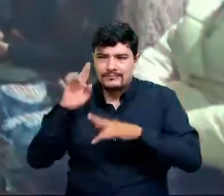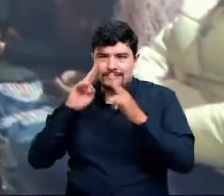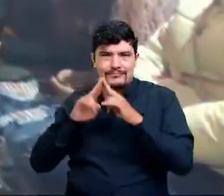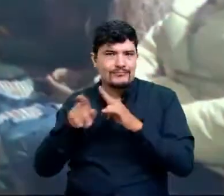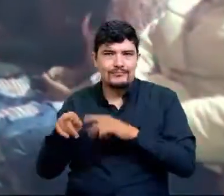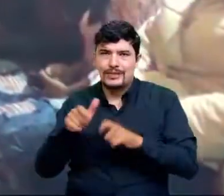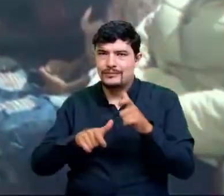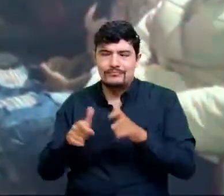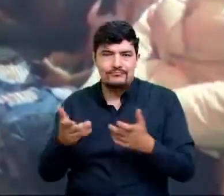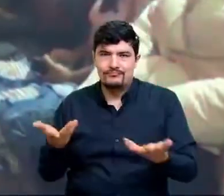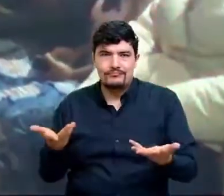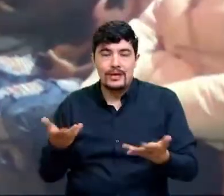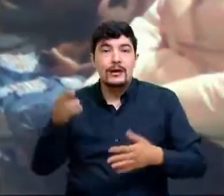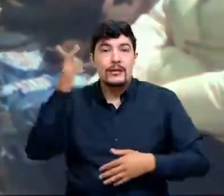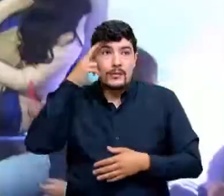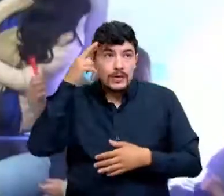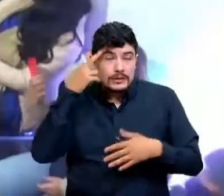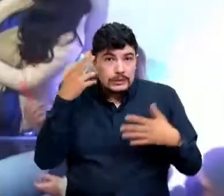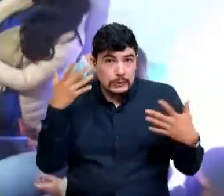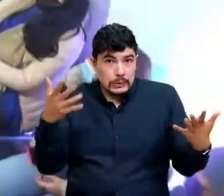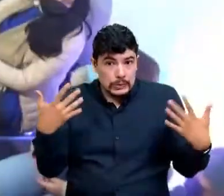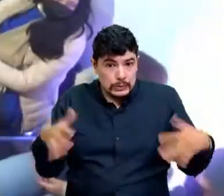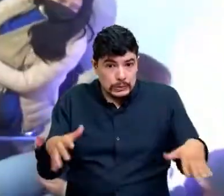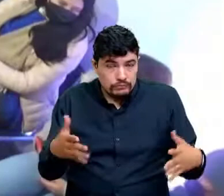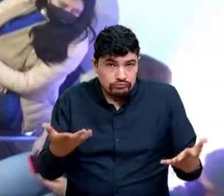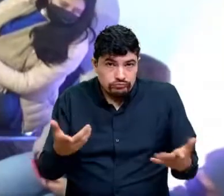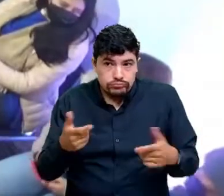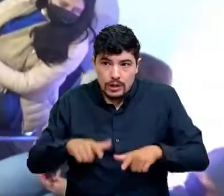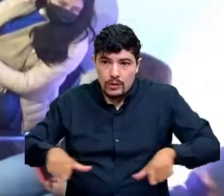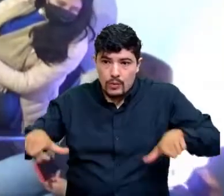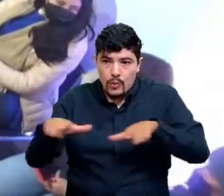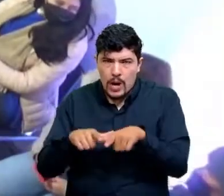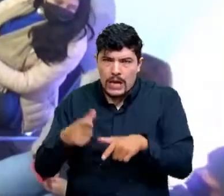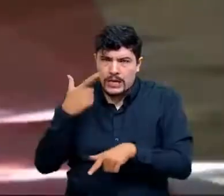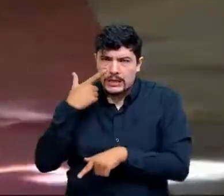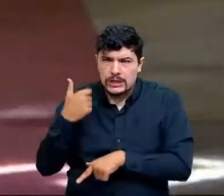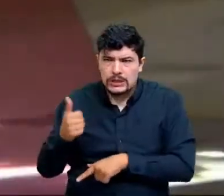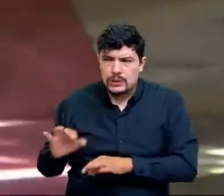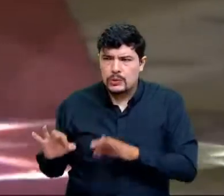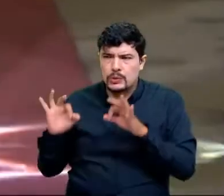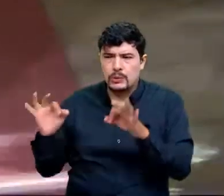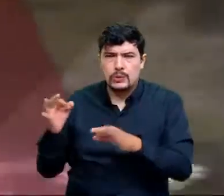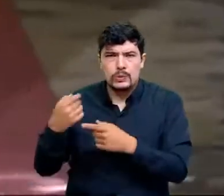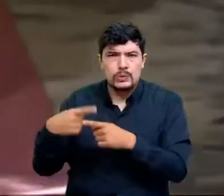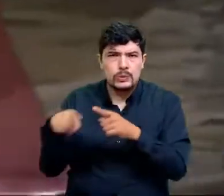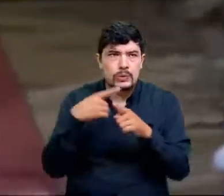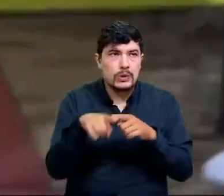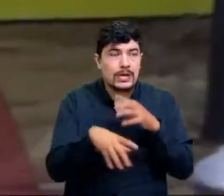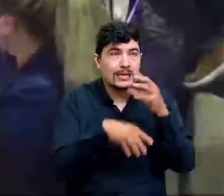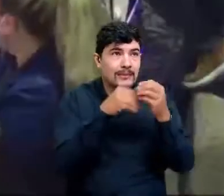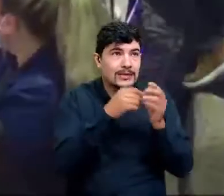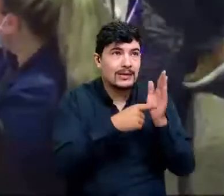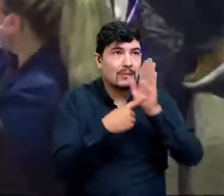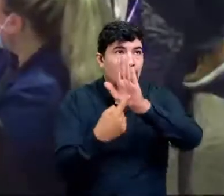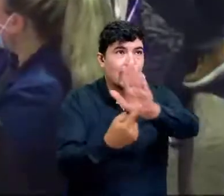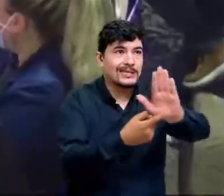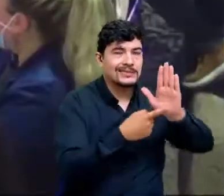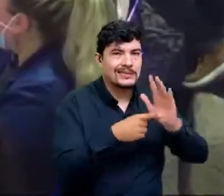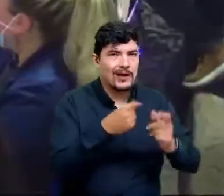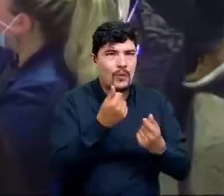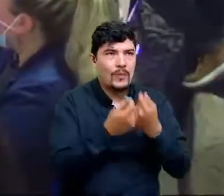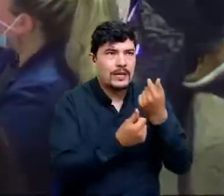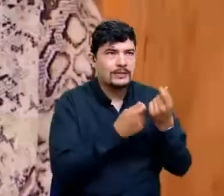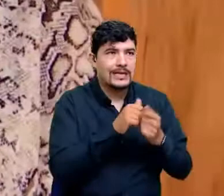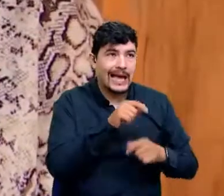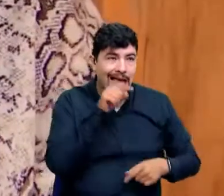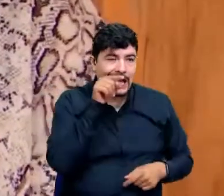entonces pues fue unos espacios bastante dinámicos tuvimos paralelamente la muestra comercial que es allí donde